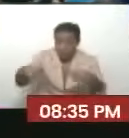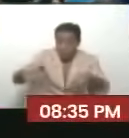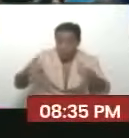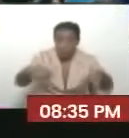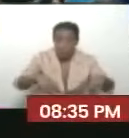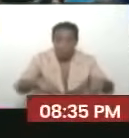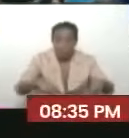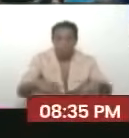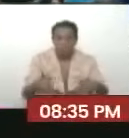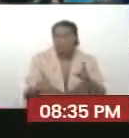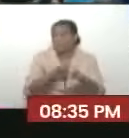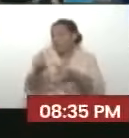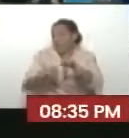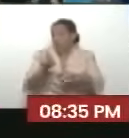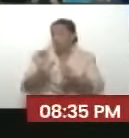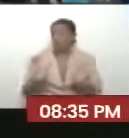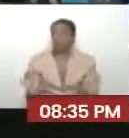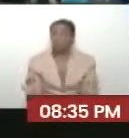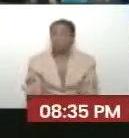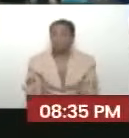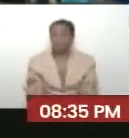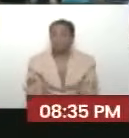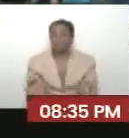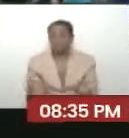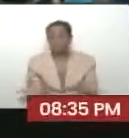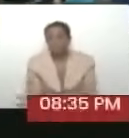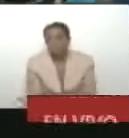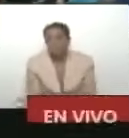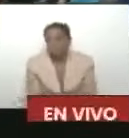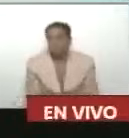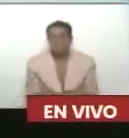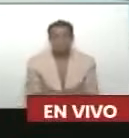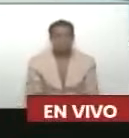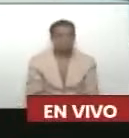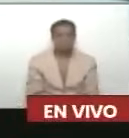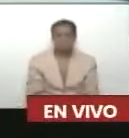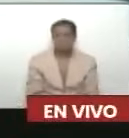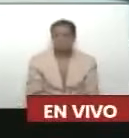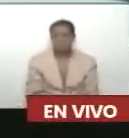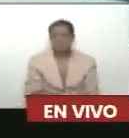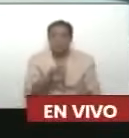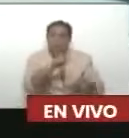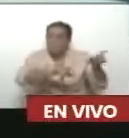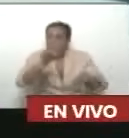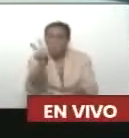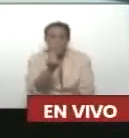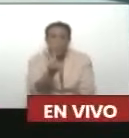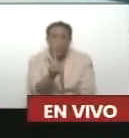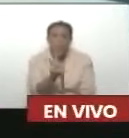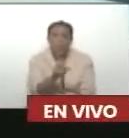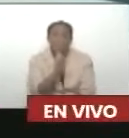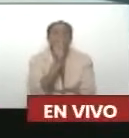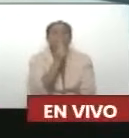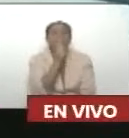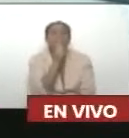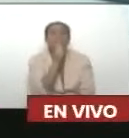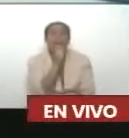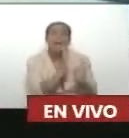Es un consenso. Es un consenso y lo construimos. Lo construimos los venezolanos. Porque quienes pidieron las